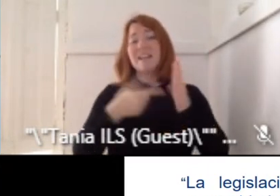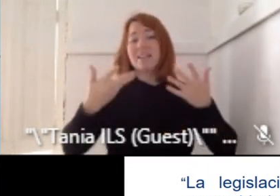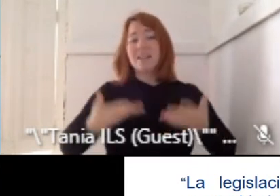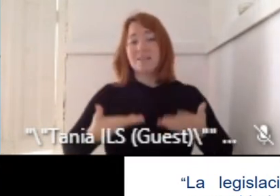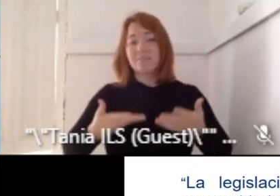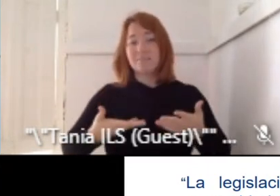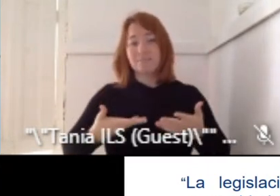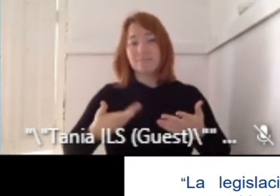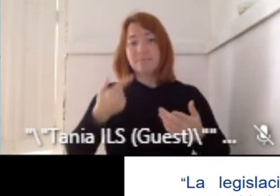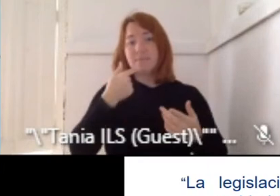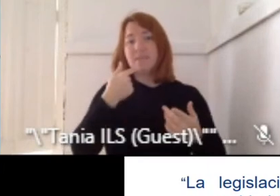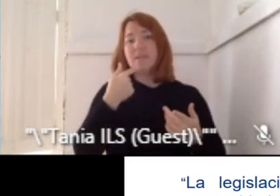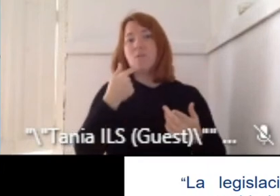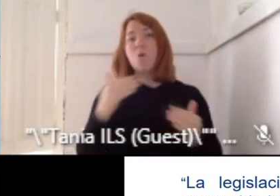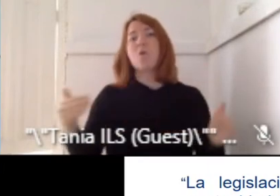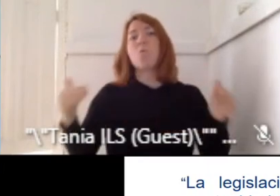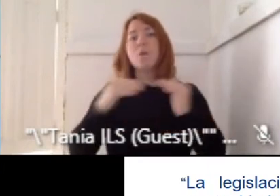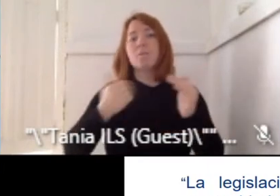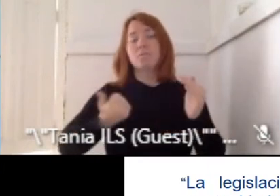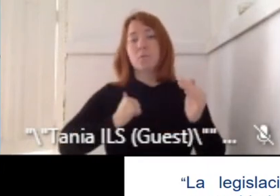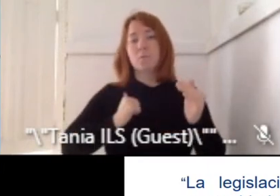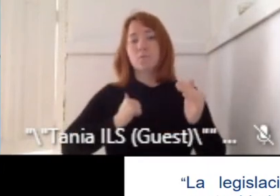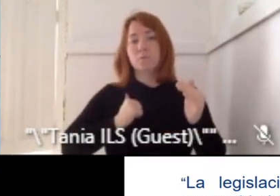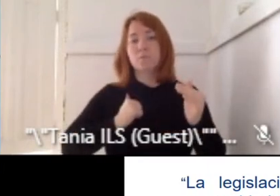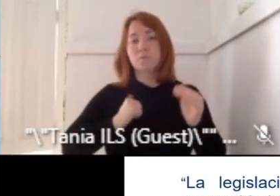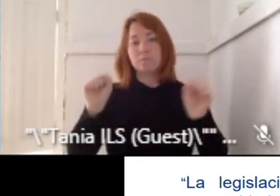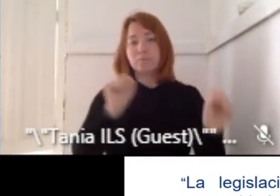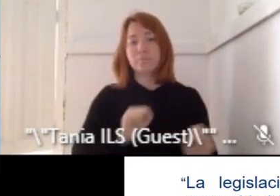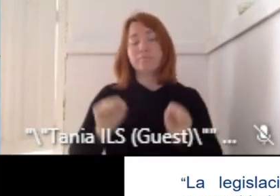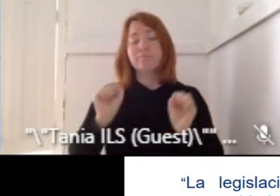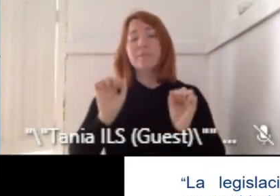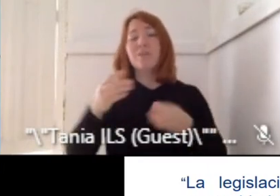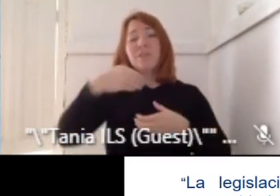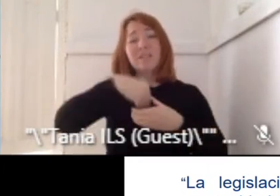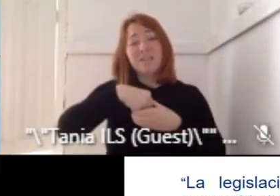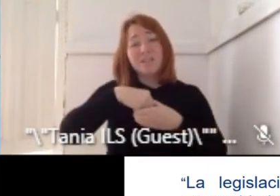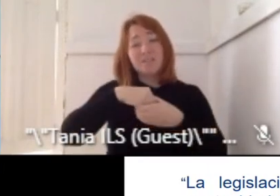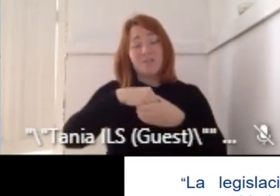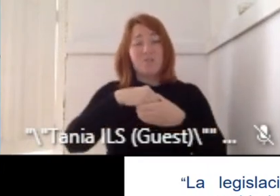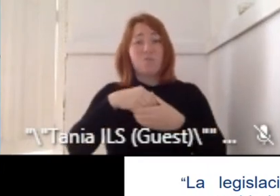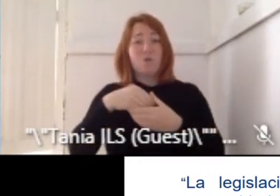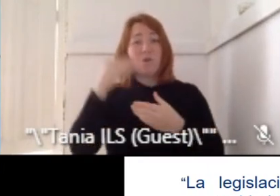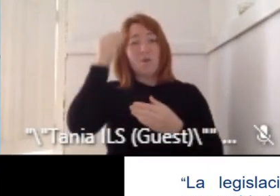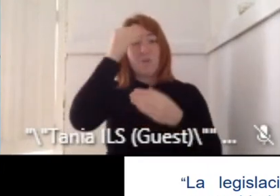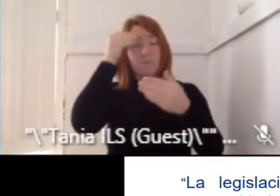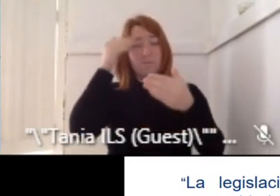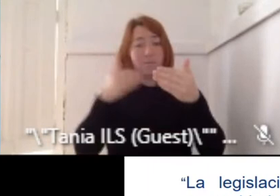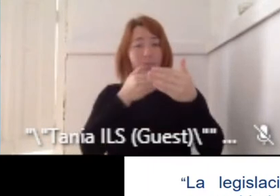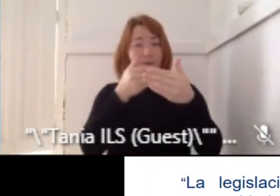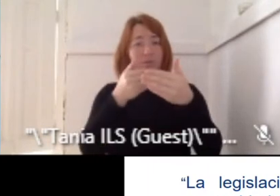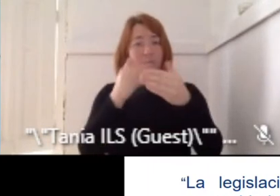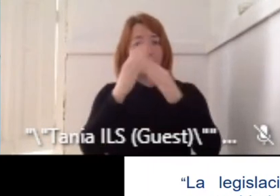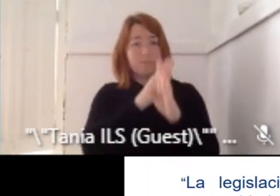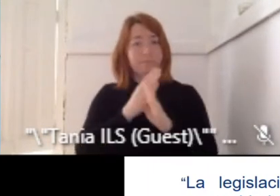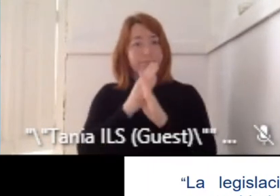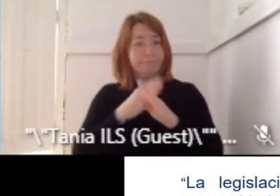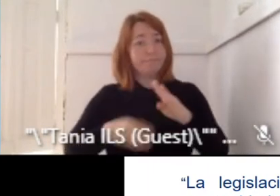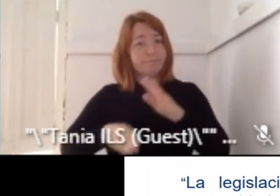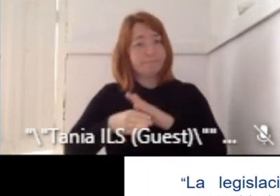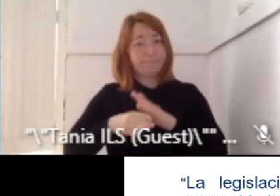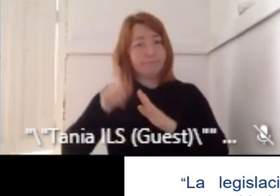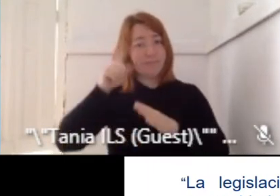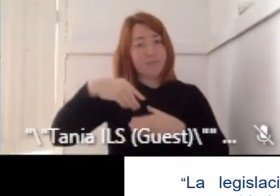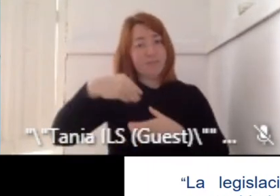igualdad de oportunidades, pero los prejuicios ocultos sobreviven. Los científicos de hoy muestran formas sutiles de hacer intrusas a las